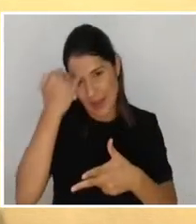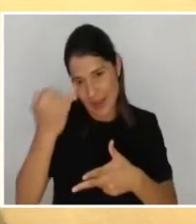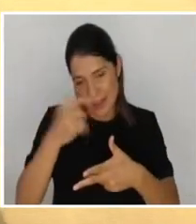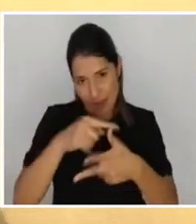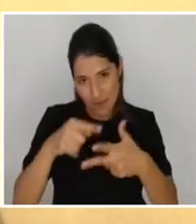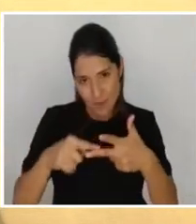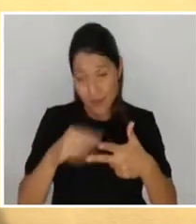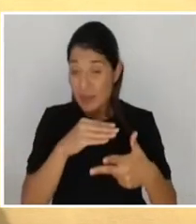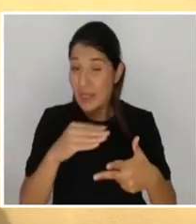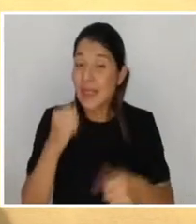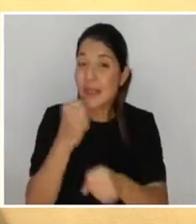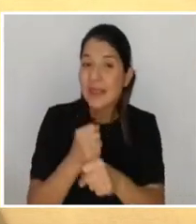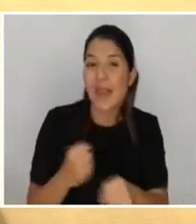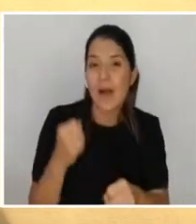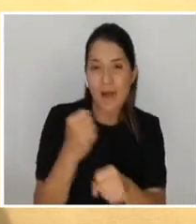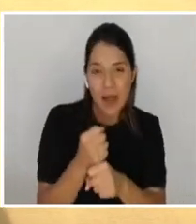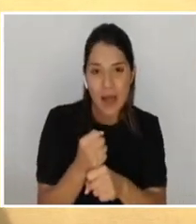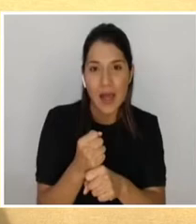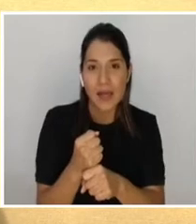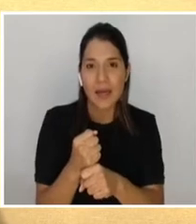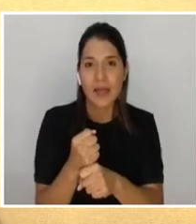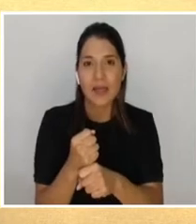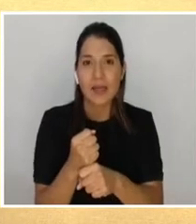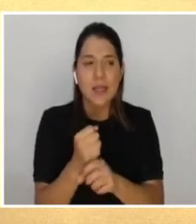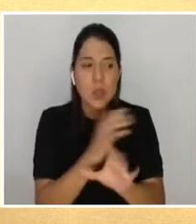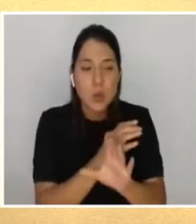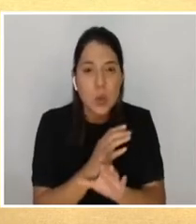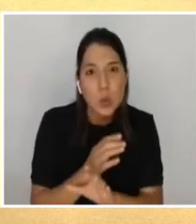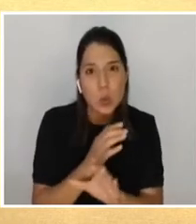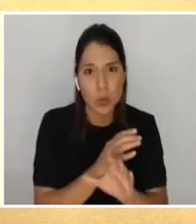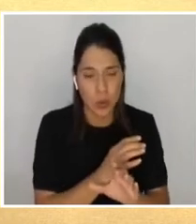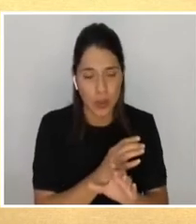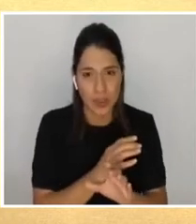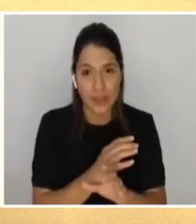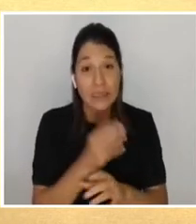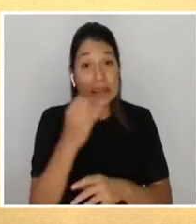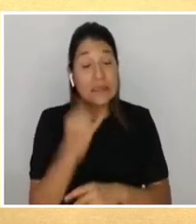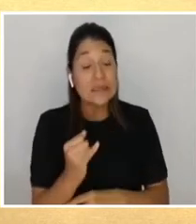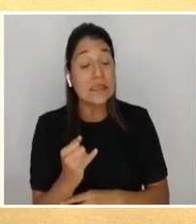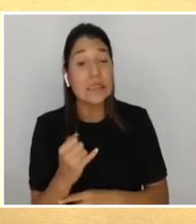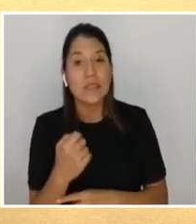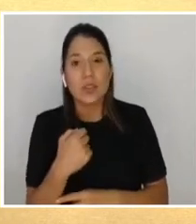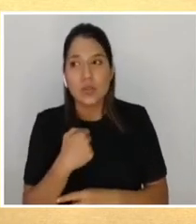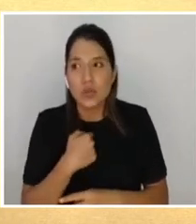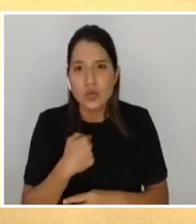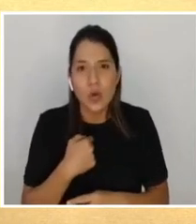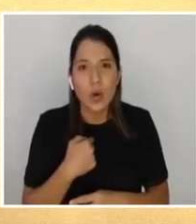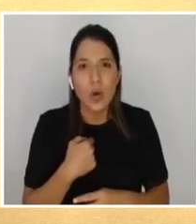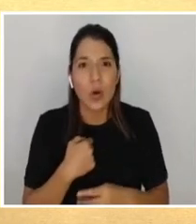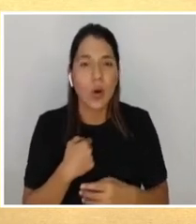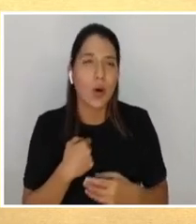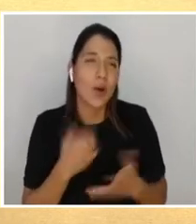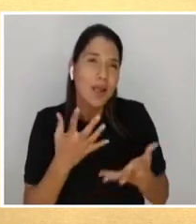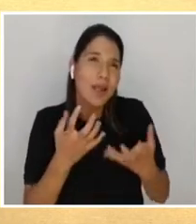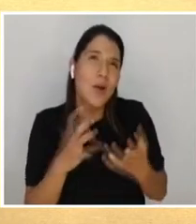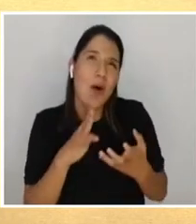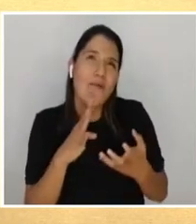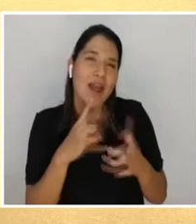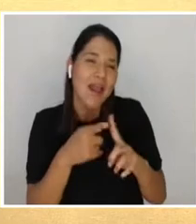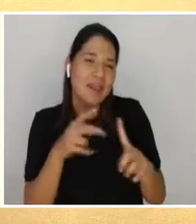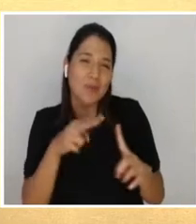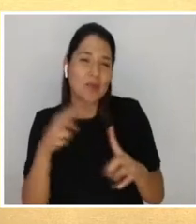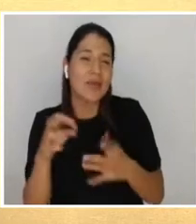trabajar, no descuidarlos. Si me pongo muy espiritual y muy, ¿verdad? Es esos